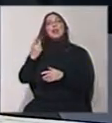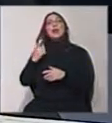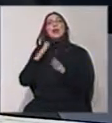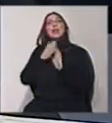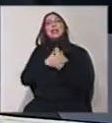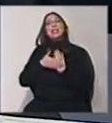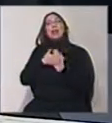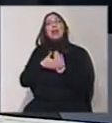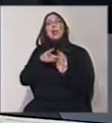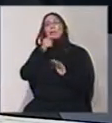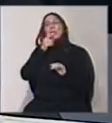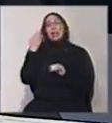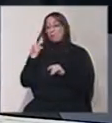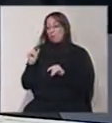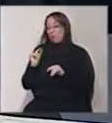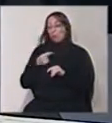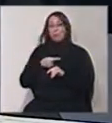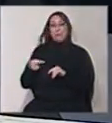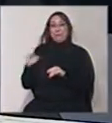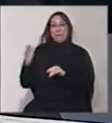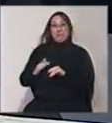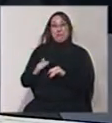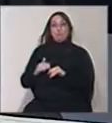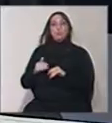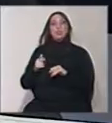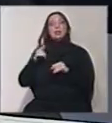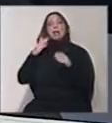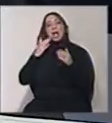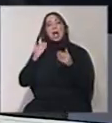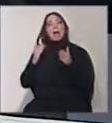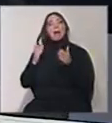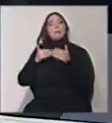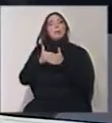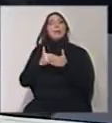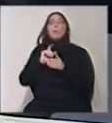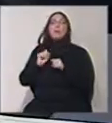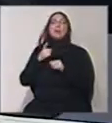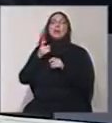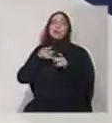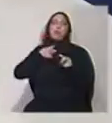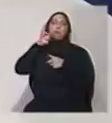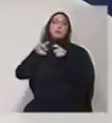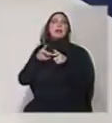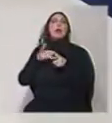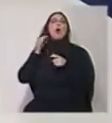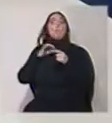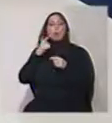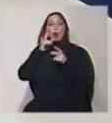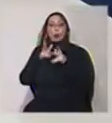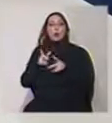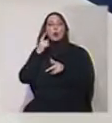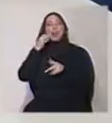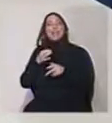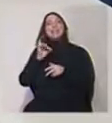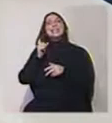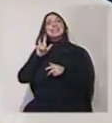hace menos de una semana, que dijo claramente que nos estamos aproximando, puede haber sido una exageración o no, pero no, lo dijo, a realidades como la de El